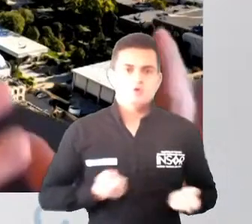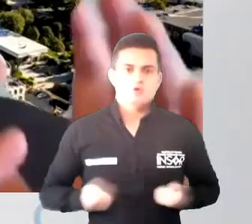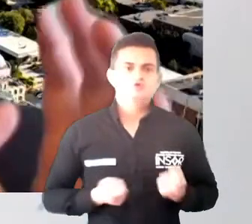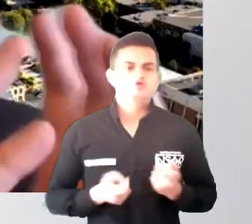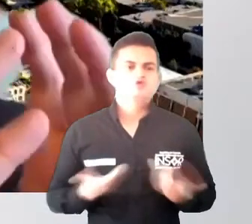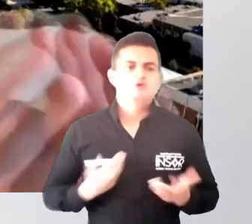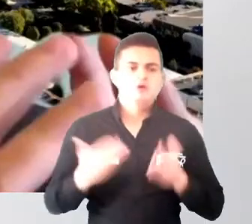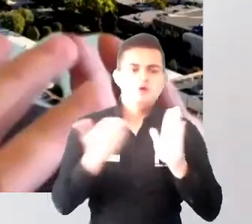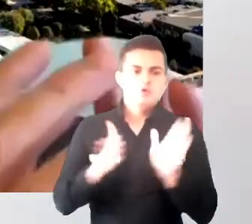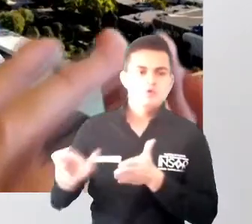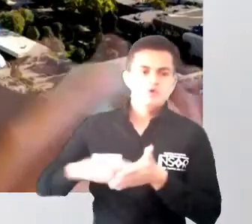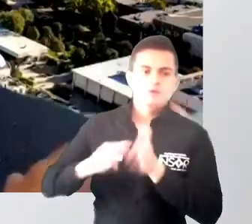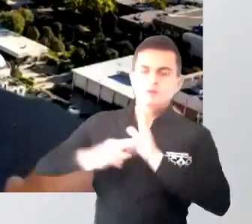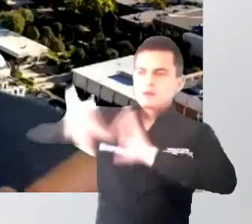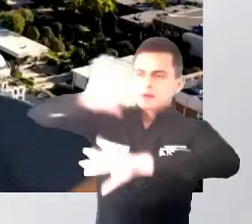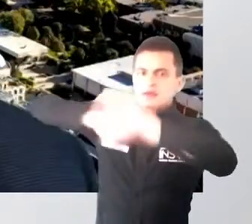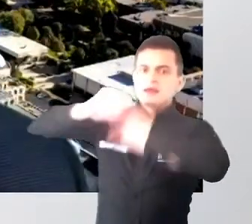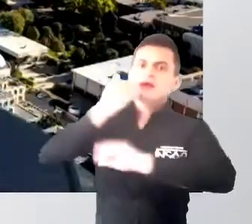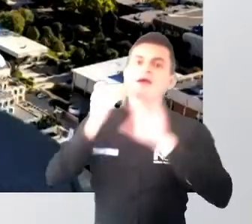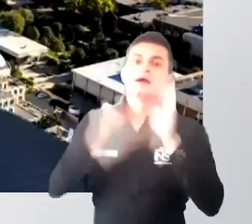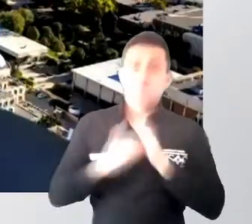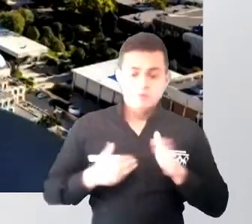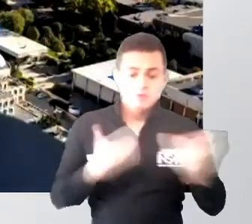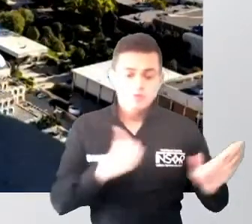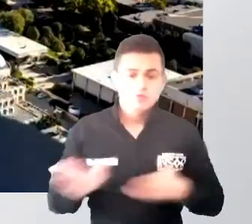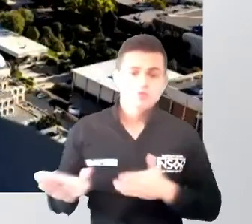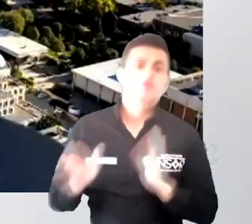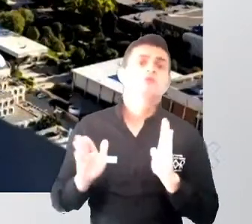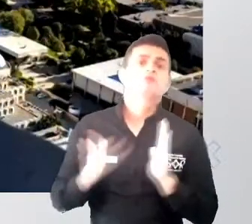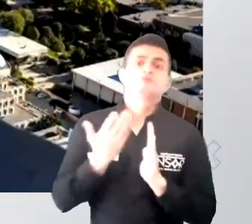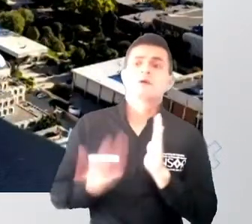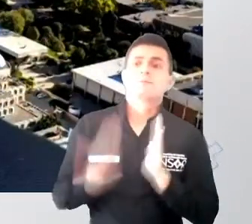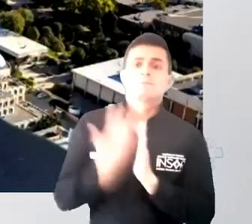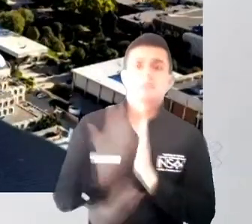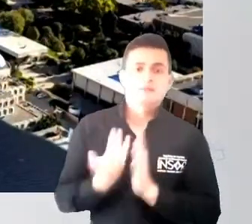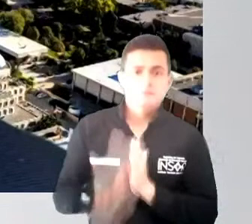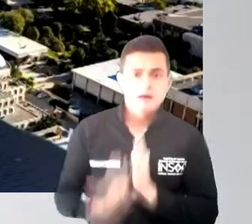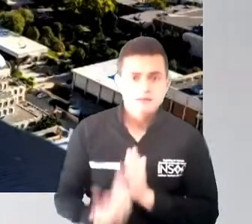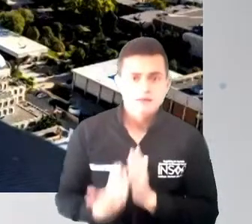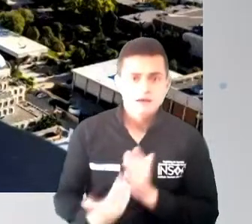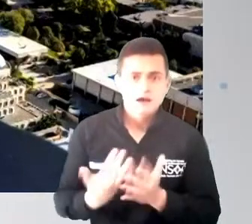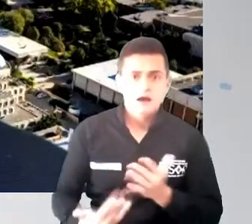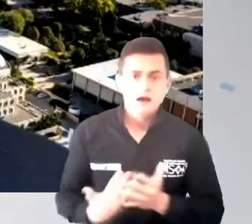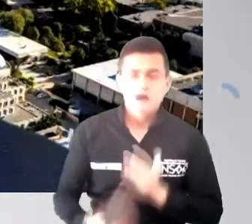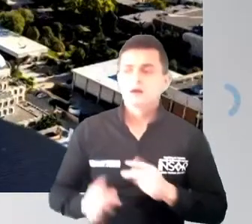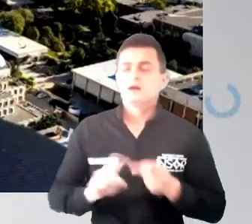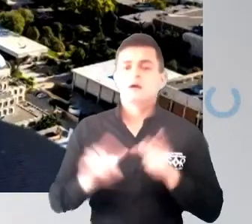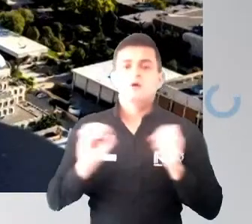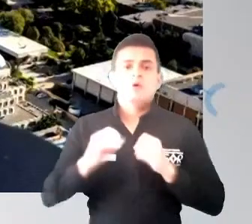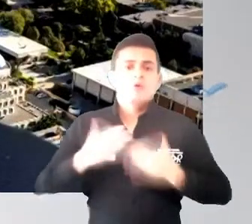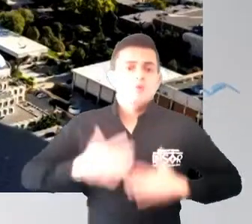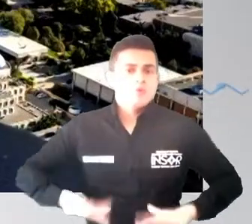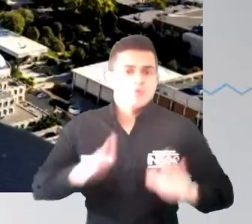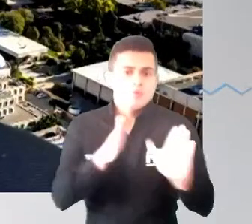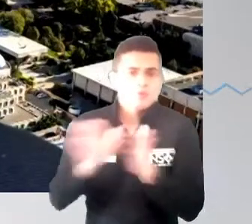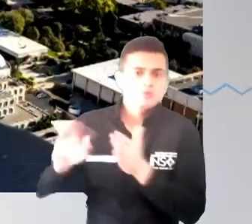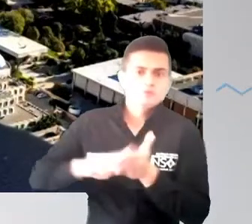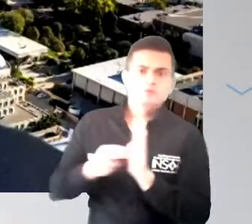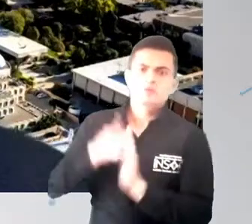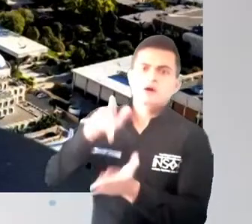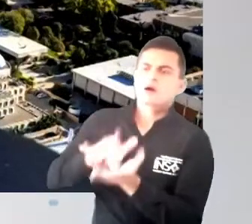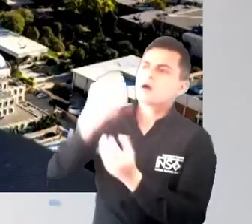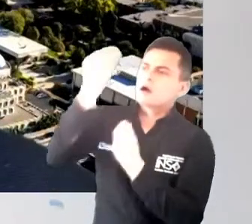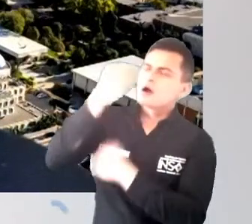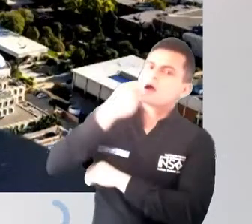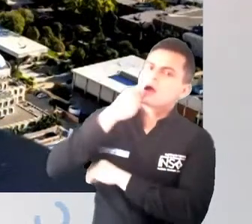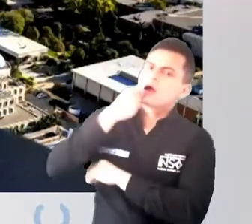el curso sea de matemática o de alguna instrucción en el curso que está ayudando que los estudiantes aprendan, que